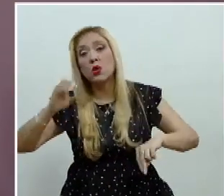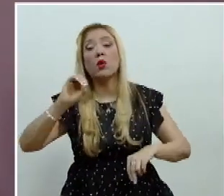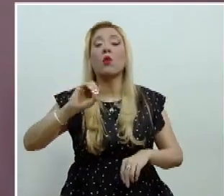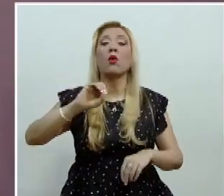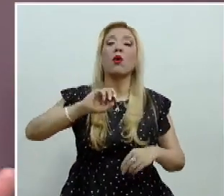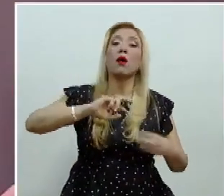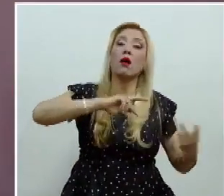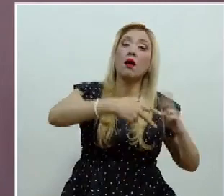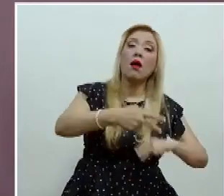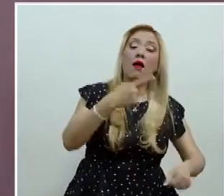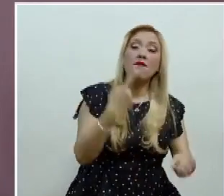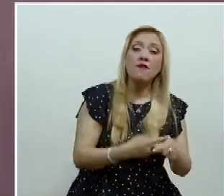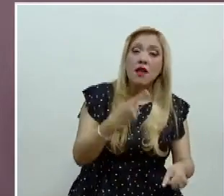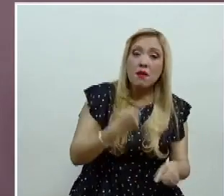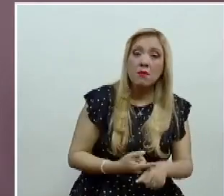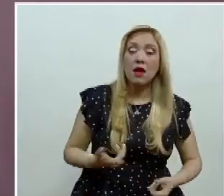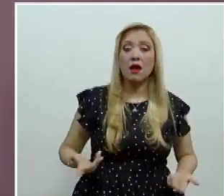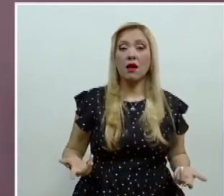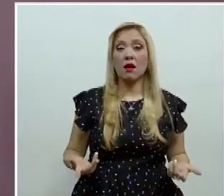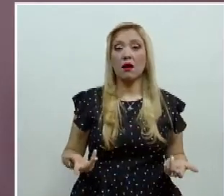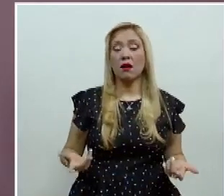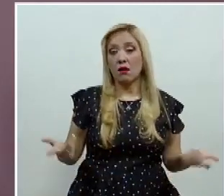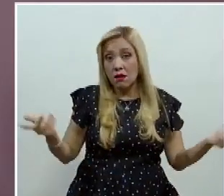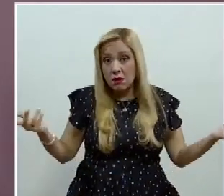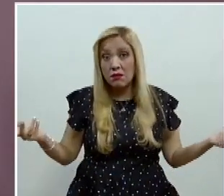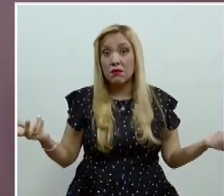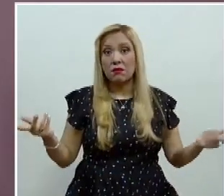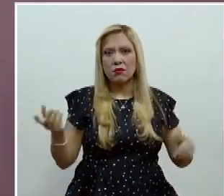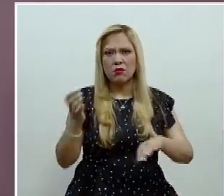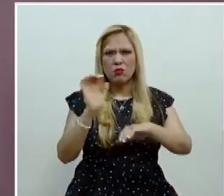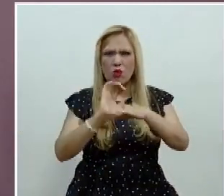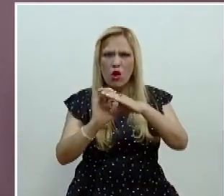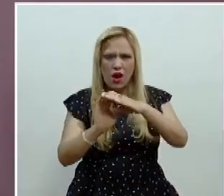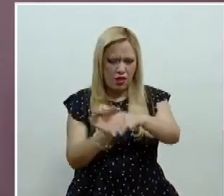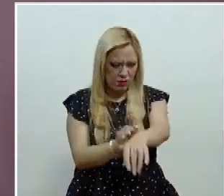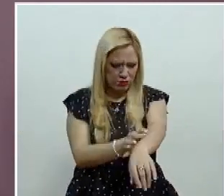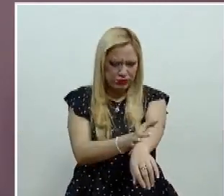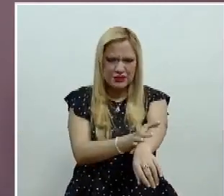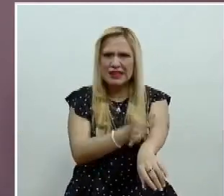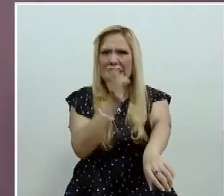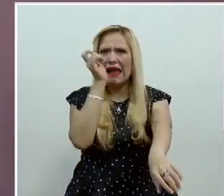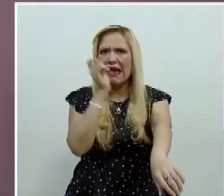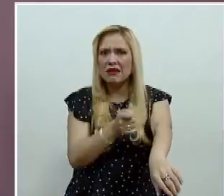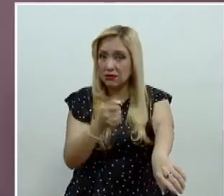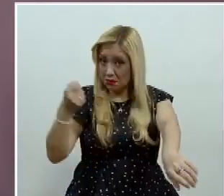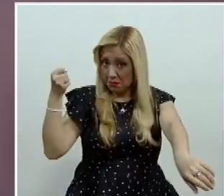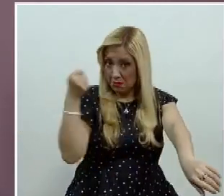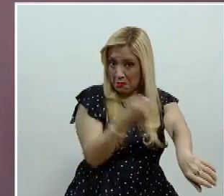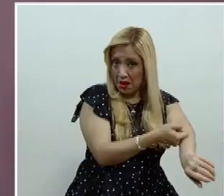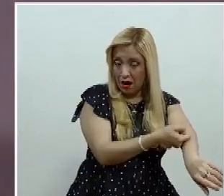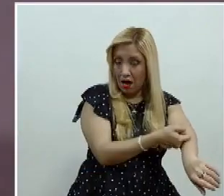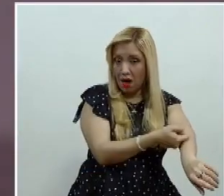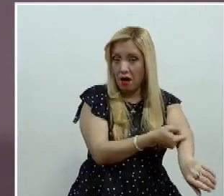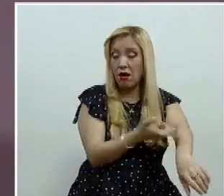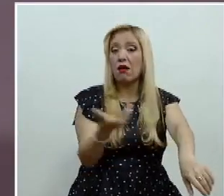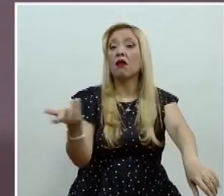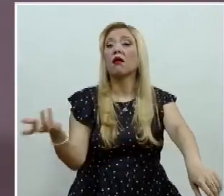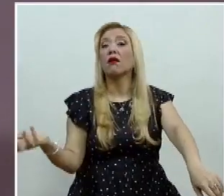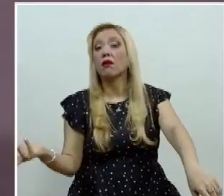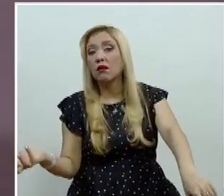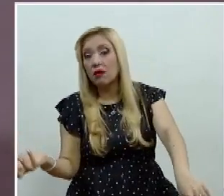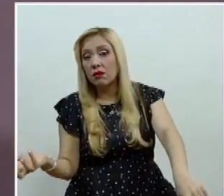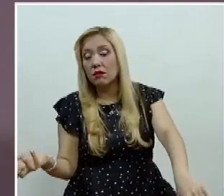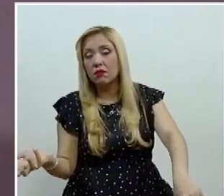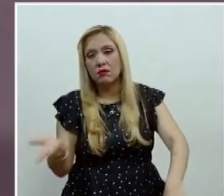mejor eso podría asociarse con una violencia de género que ya tenía ahí un historial. Y entonces hacemos lo subjetivo más